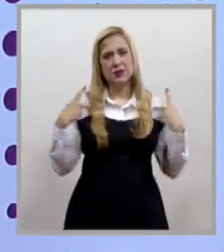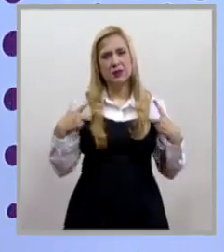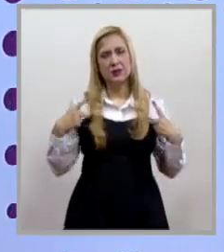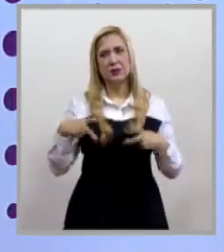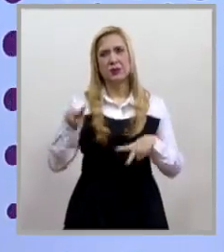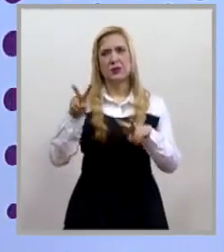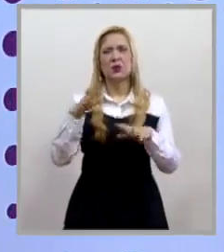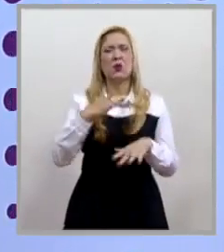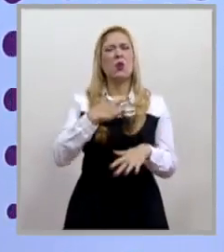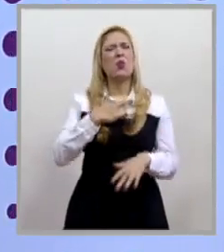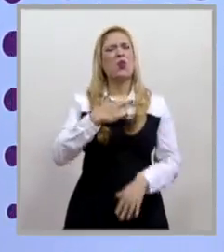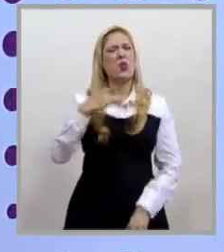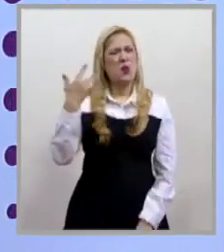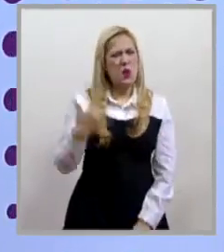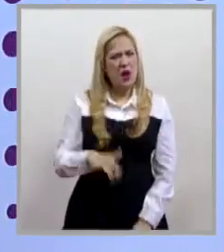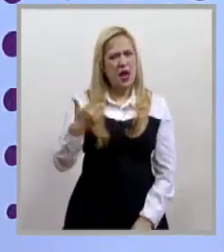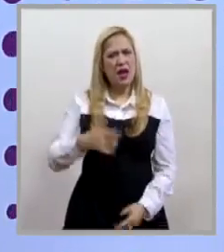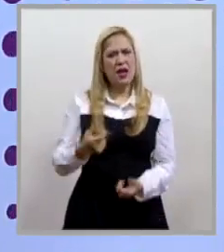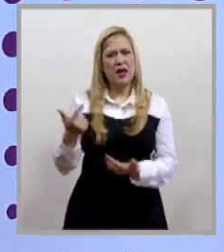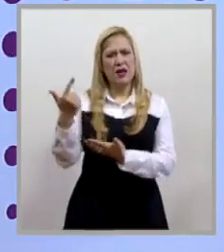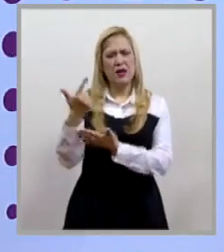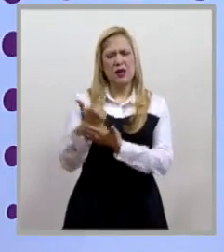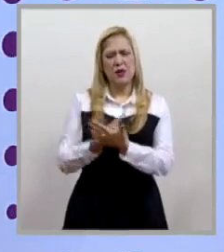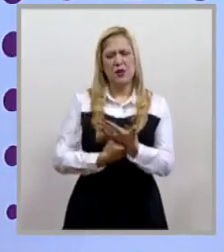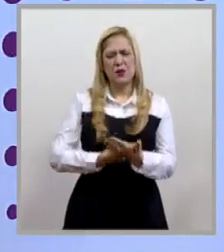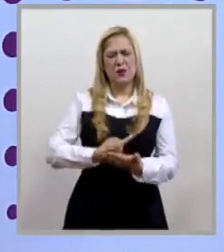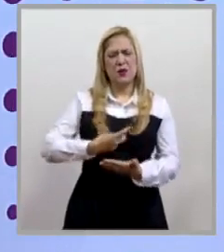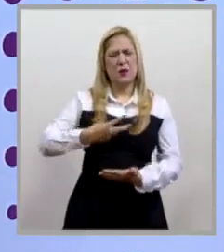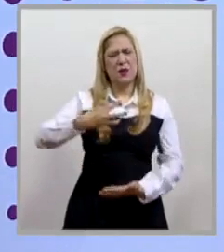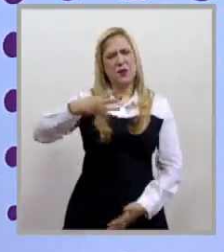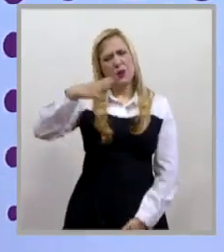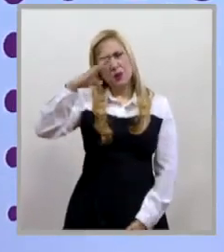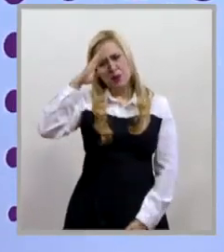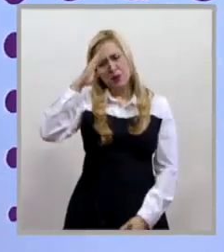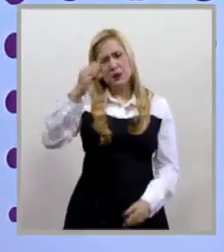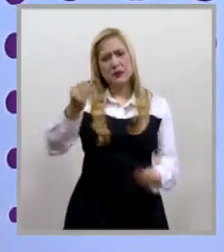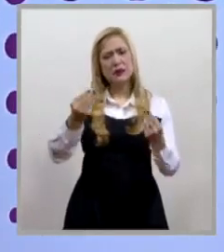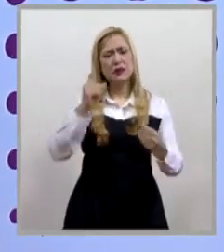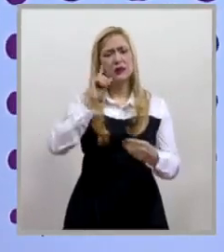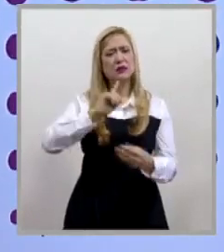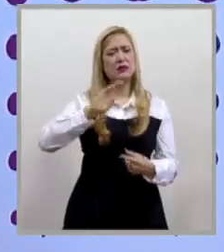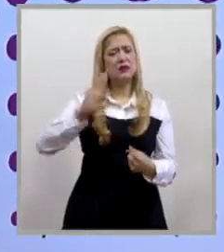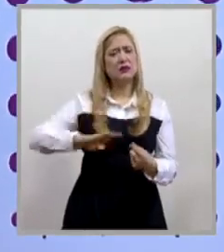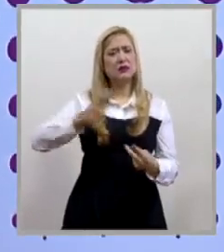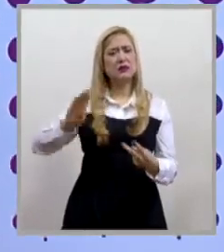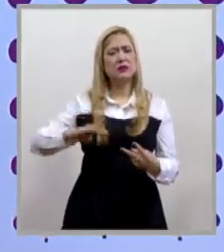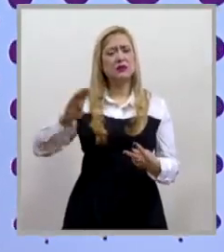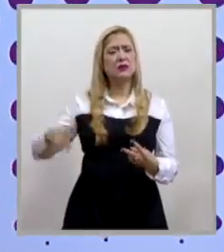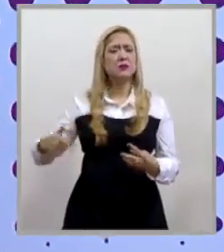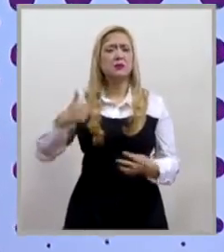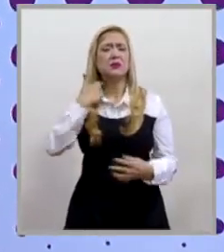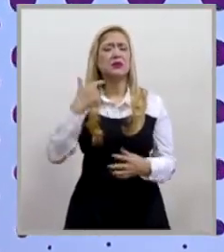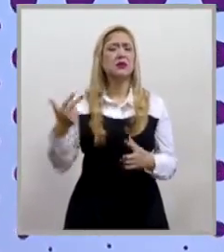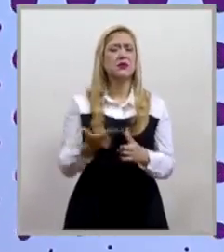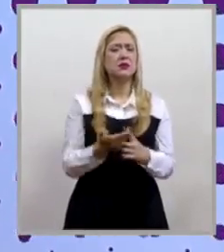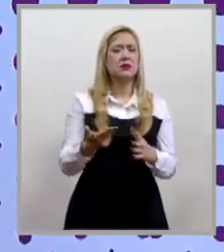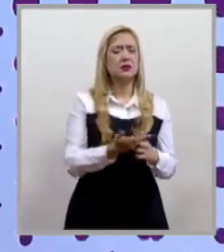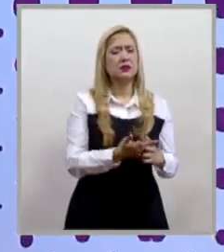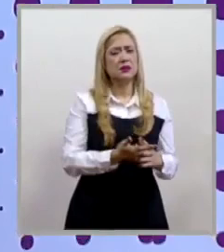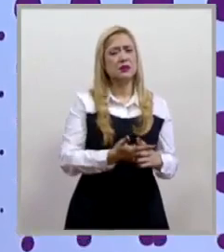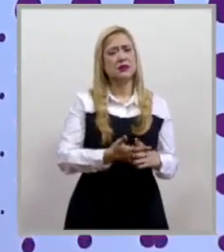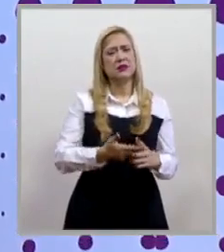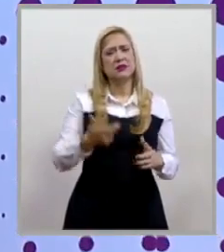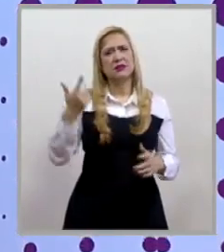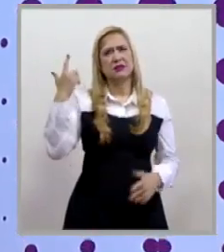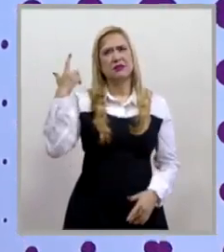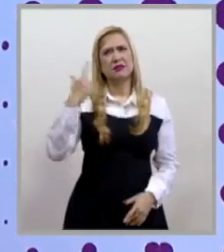se manejan unas cifras muy elevadas de muertes violentas de mujeres. Las estadísticas